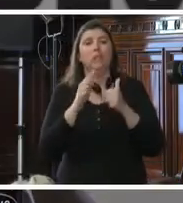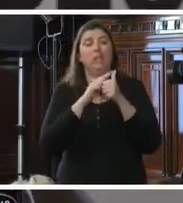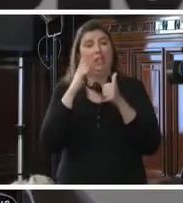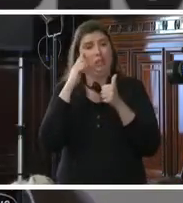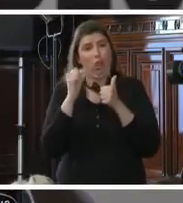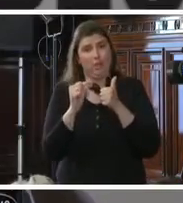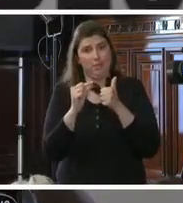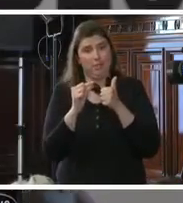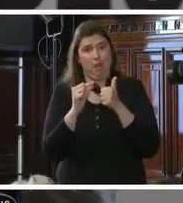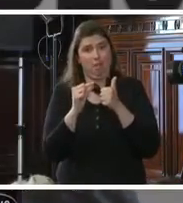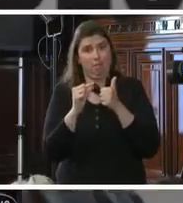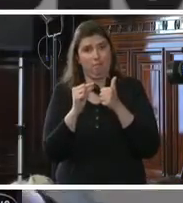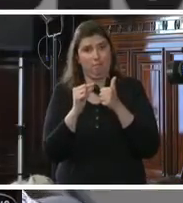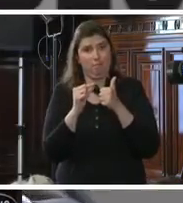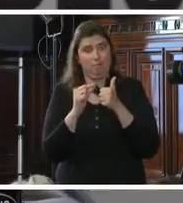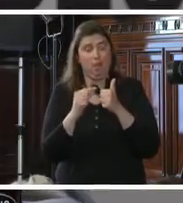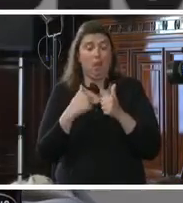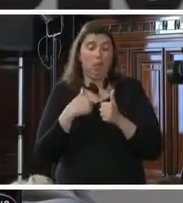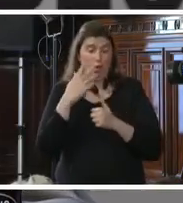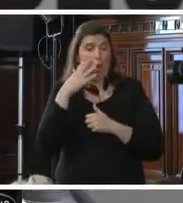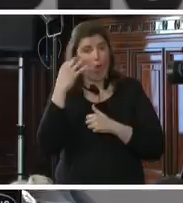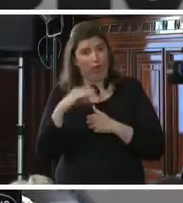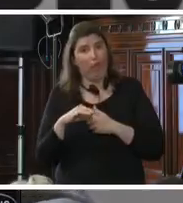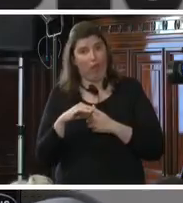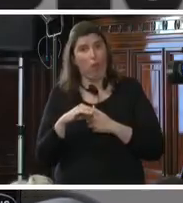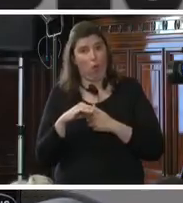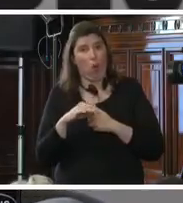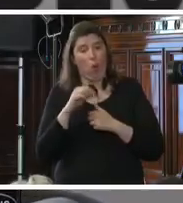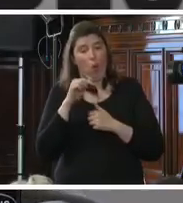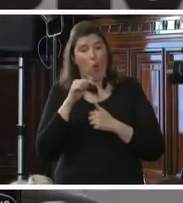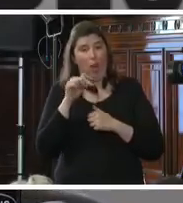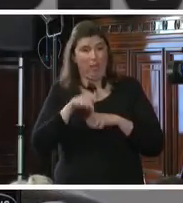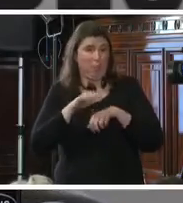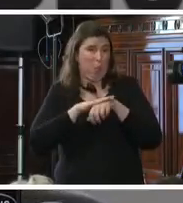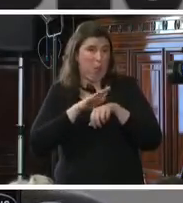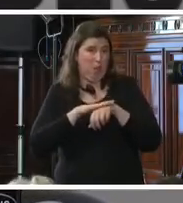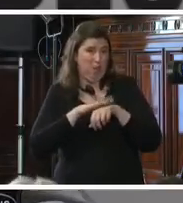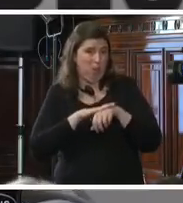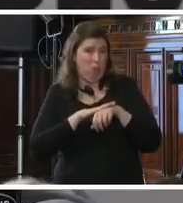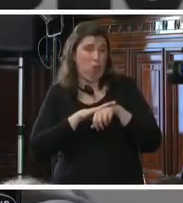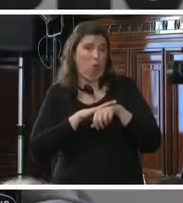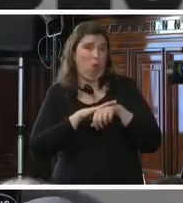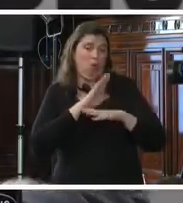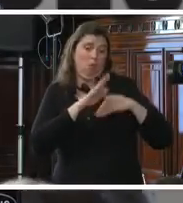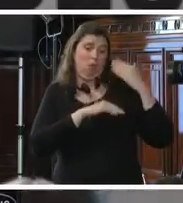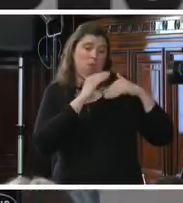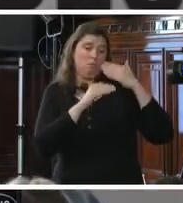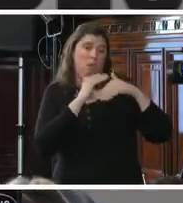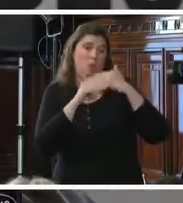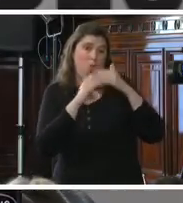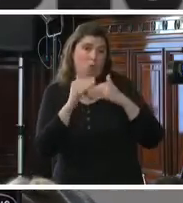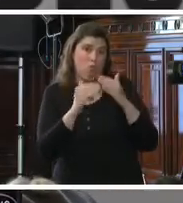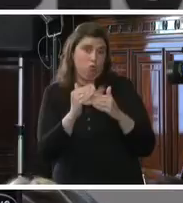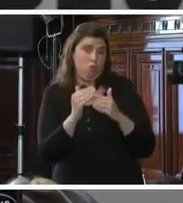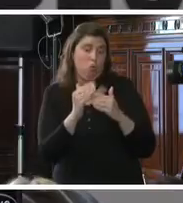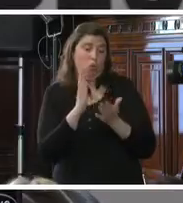Ignorancia, que yo creo que a estas alturas del desarrollo de los derechos